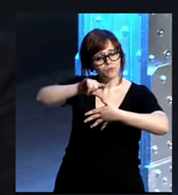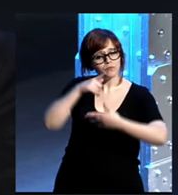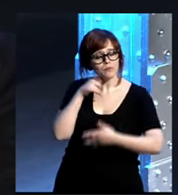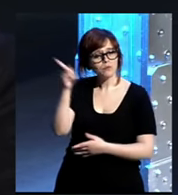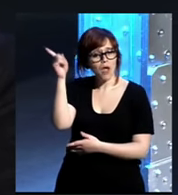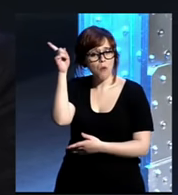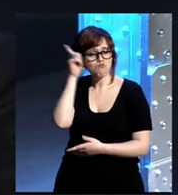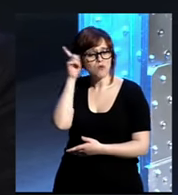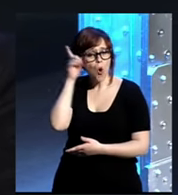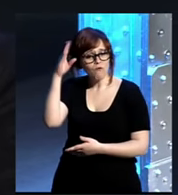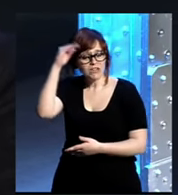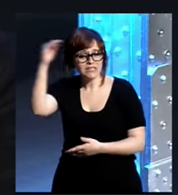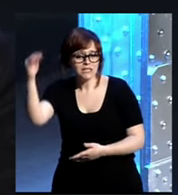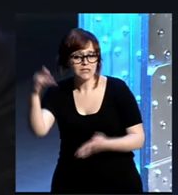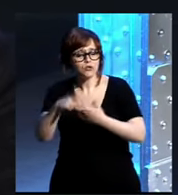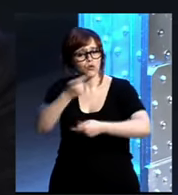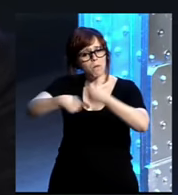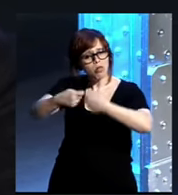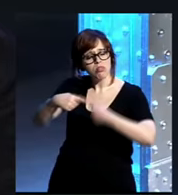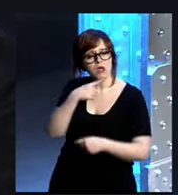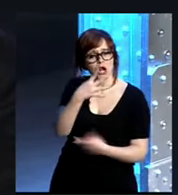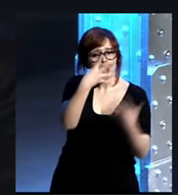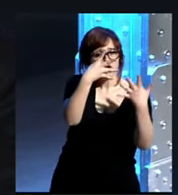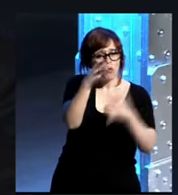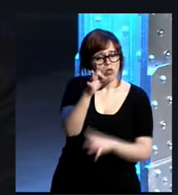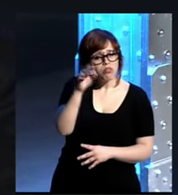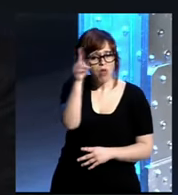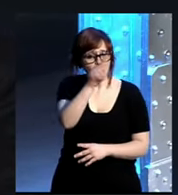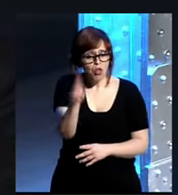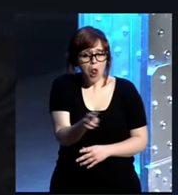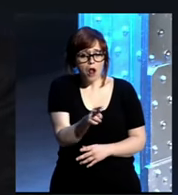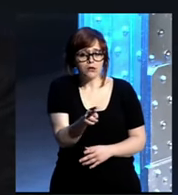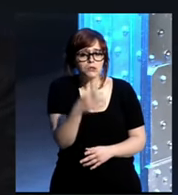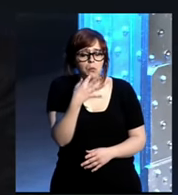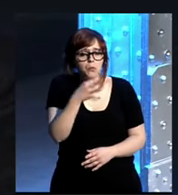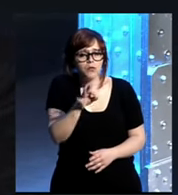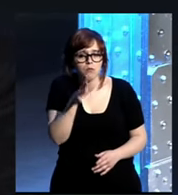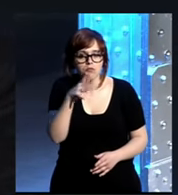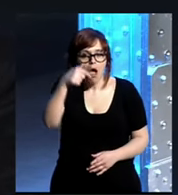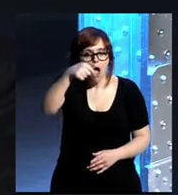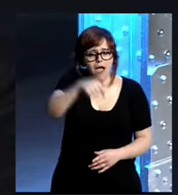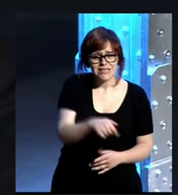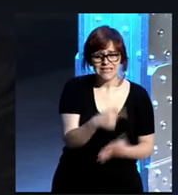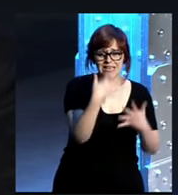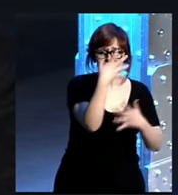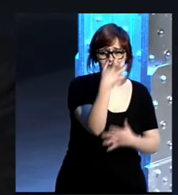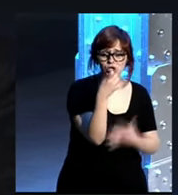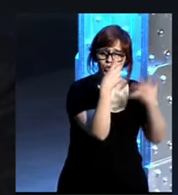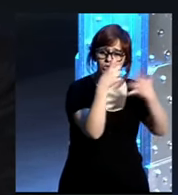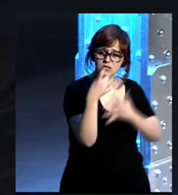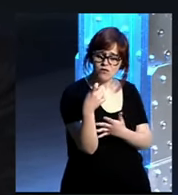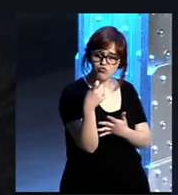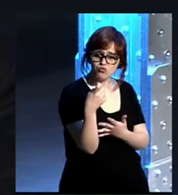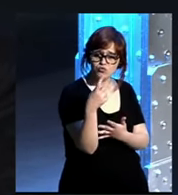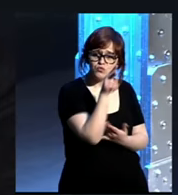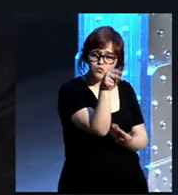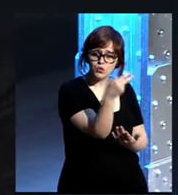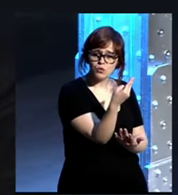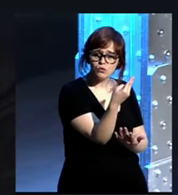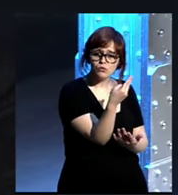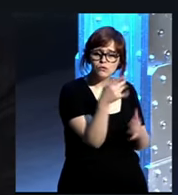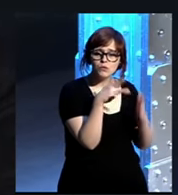euros, dólares, es relevante, cuando aquí los tienes entre 500 y 600. Es verdad que vas a una capa, pero es verdad que